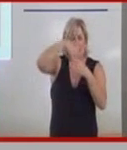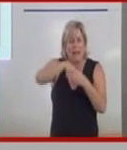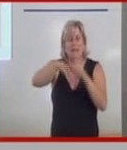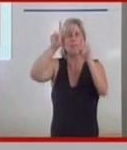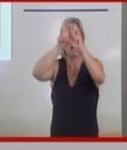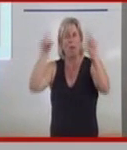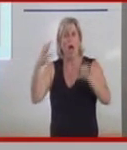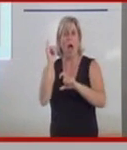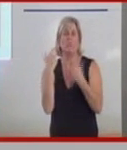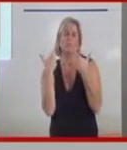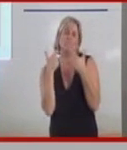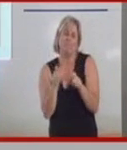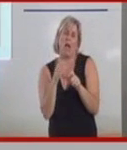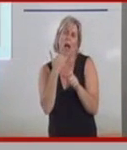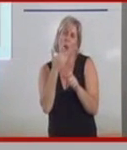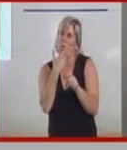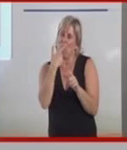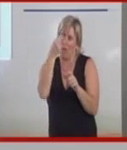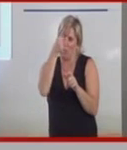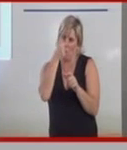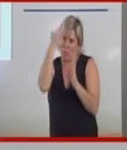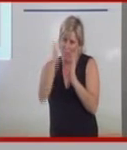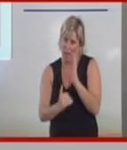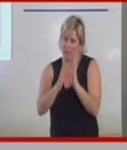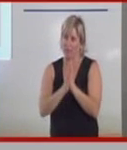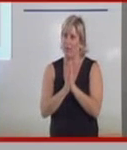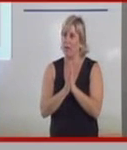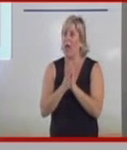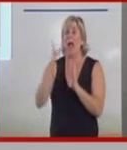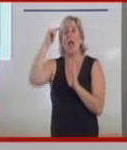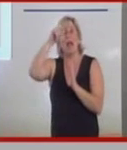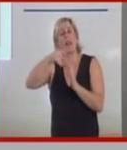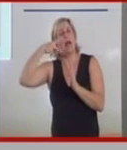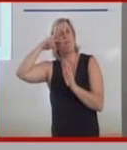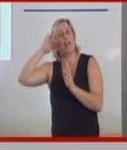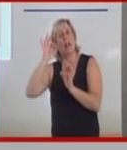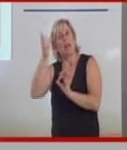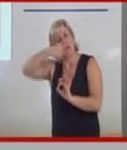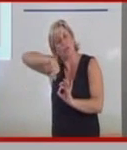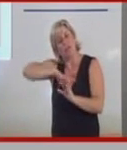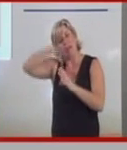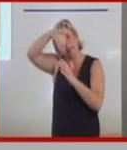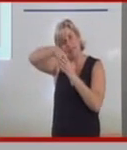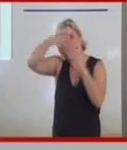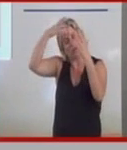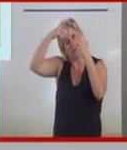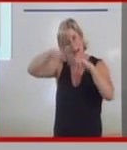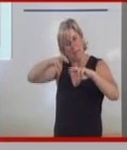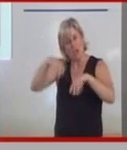se conoce un poco menos, y es la experiencia de la que disponemos en el entorno de la investigación